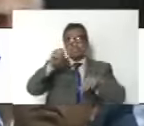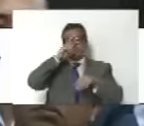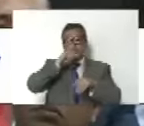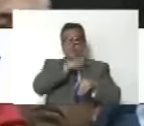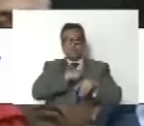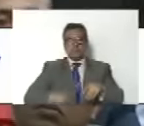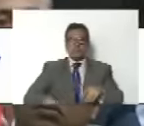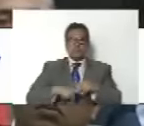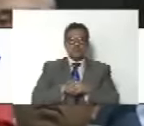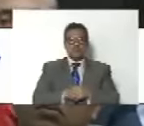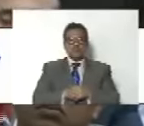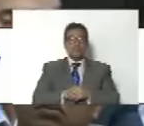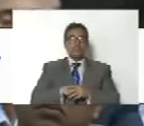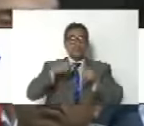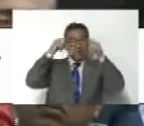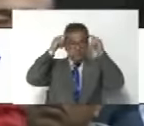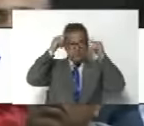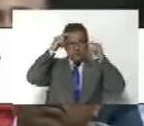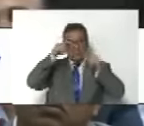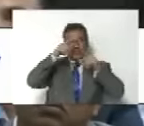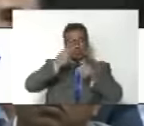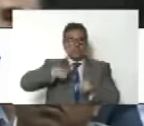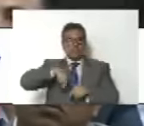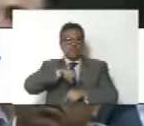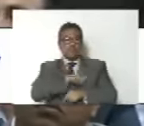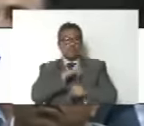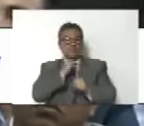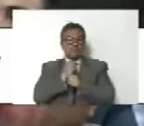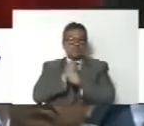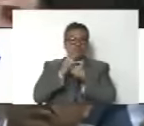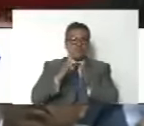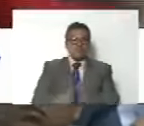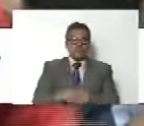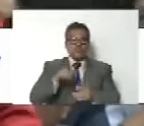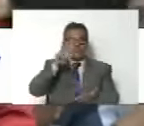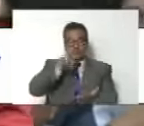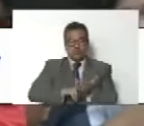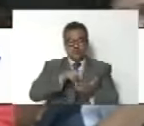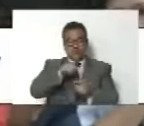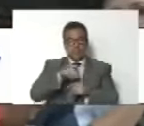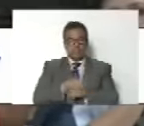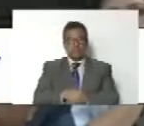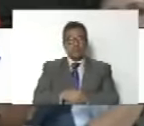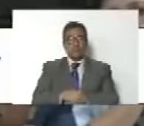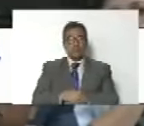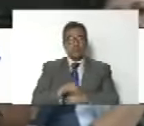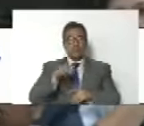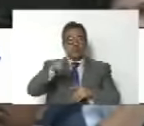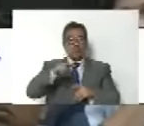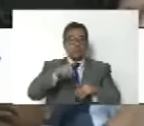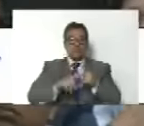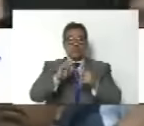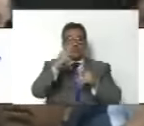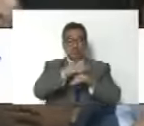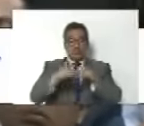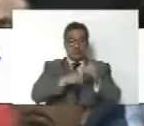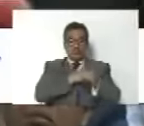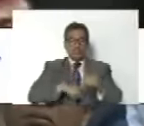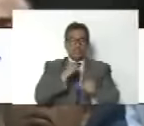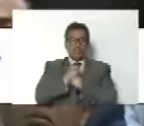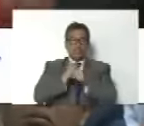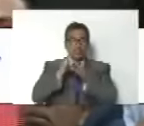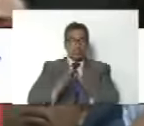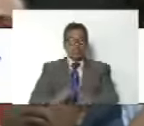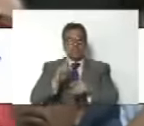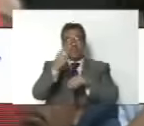del presidente Hugo Chávez Frías, nosotros los trabajadores y trabajadoras ratificaremos en Miraflores al primer presidente obrero,